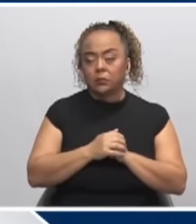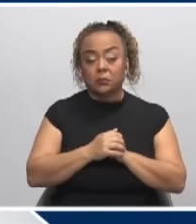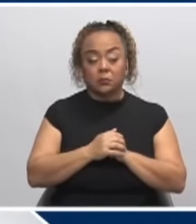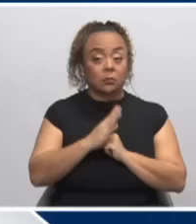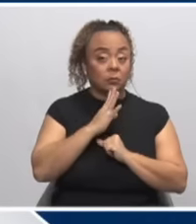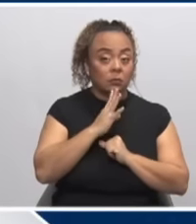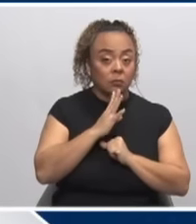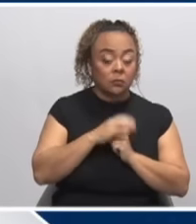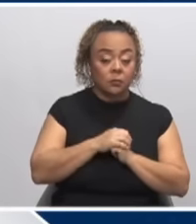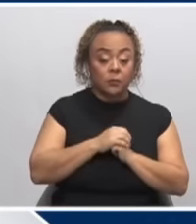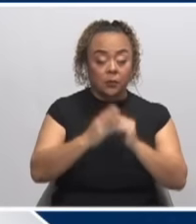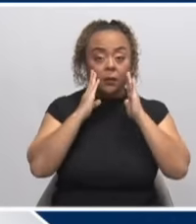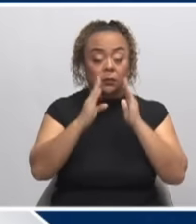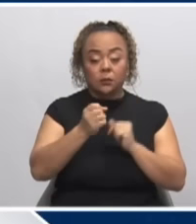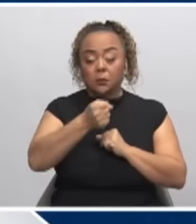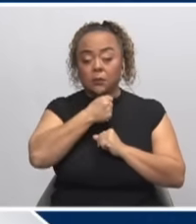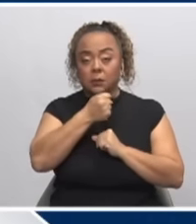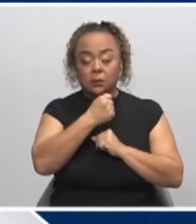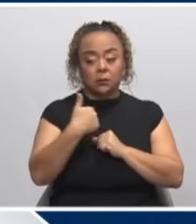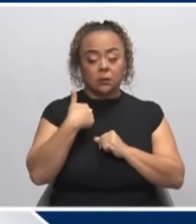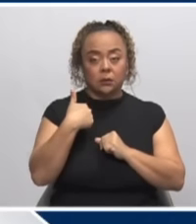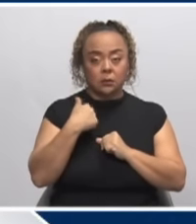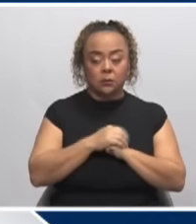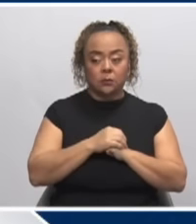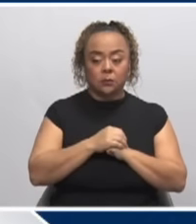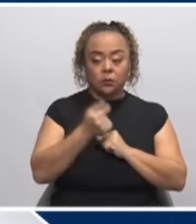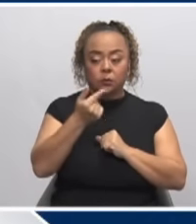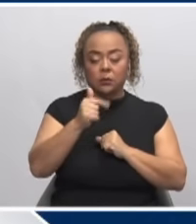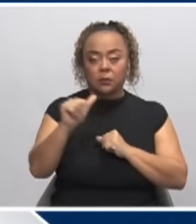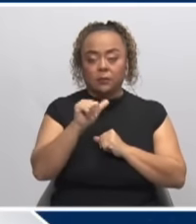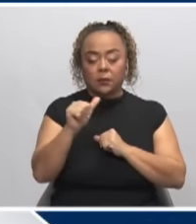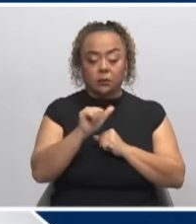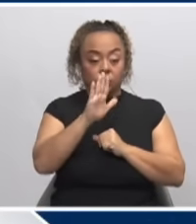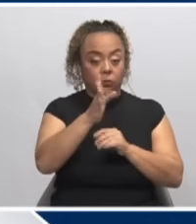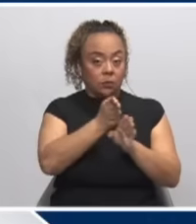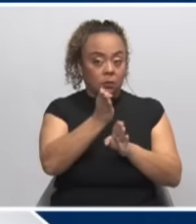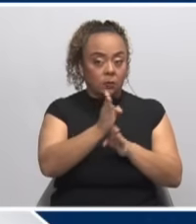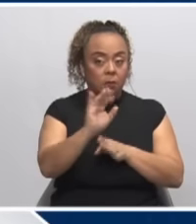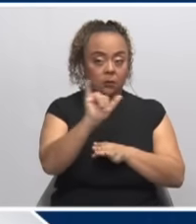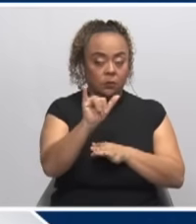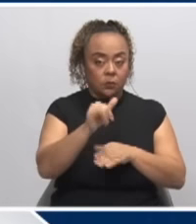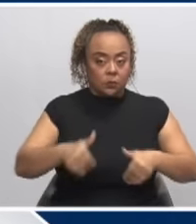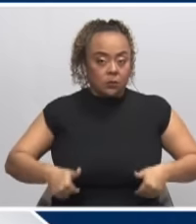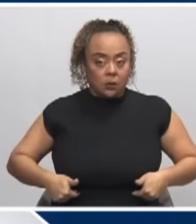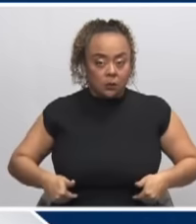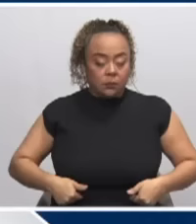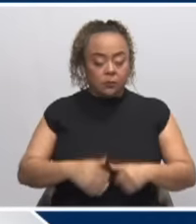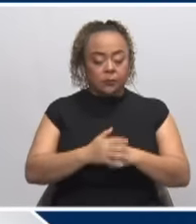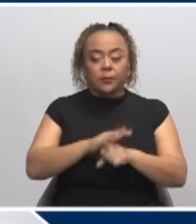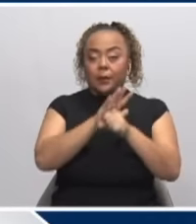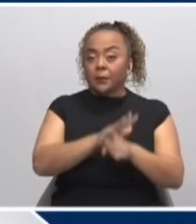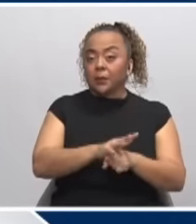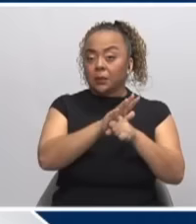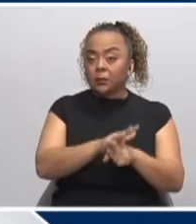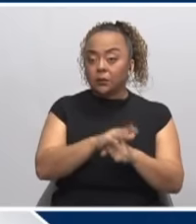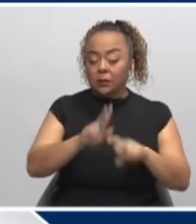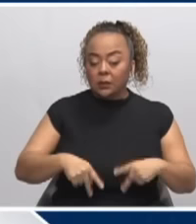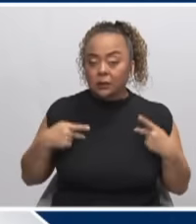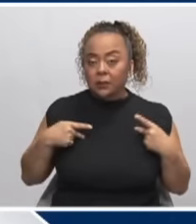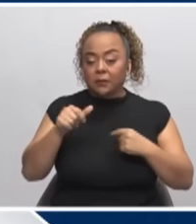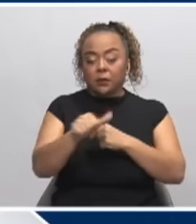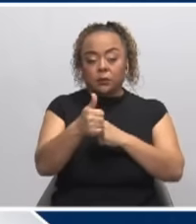de la atención a medios que ha tenido que dar Gustavo Alfaro a lo largo de su carrera como eh técnico la presión que se vive